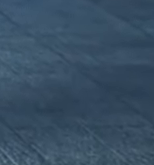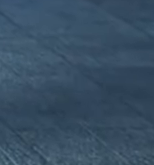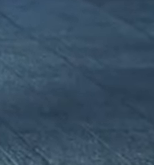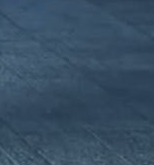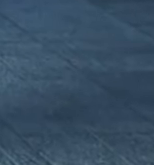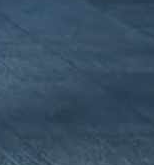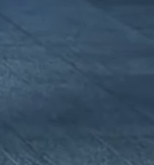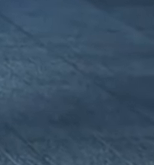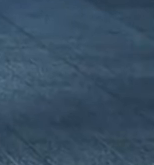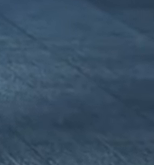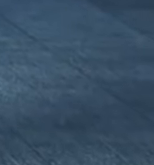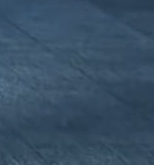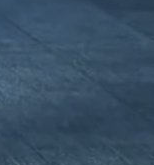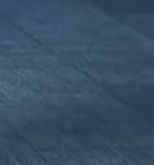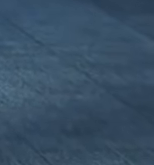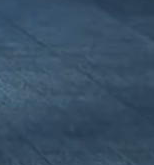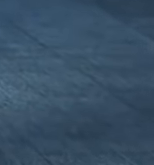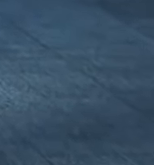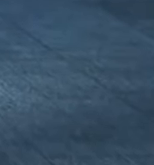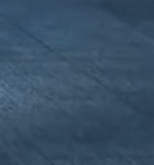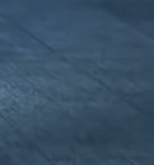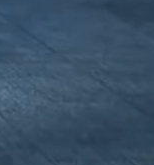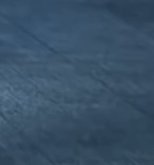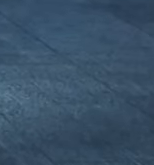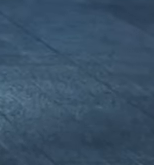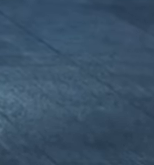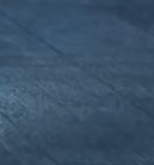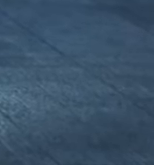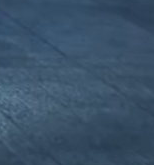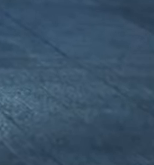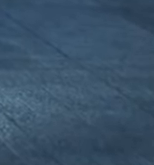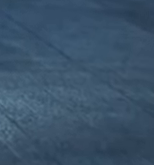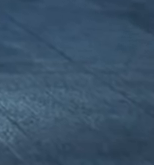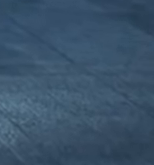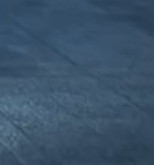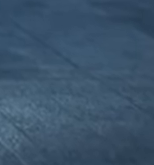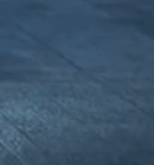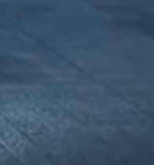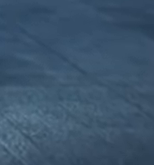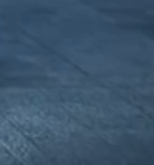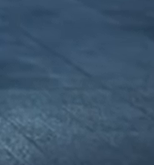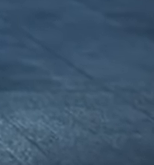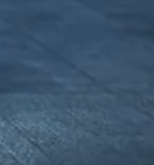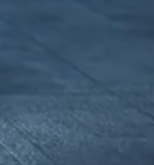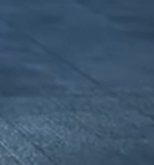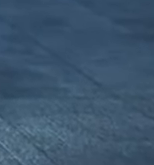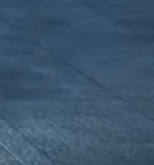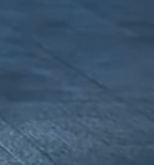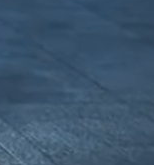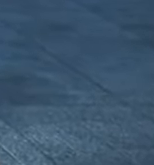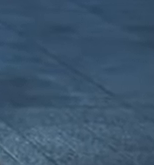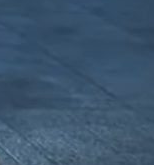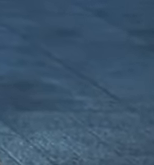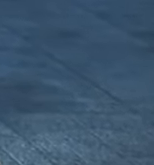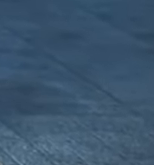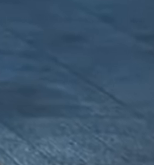los supervivientes por ser los más aptos para este programa. Pues es que vamos a hablar de Charles